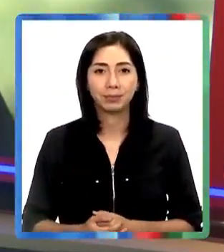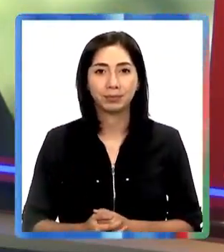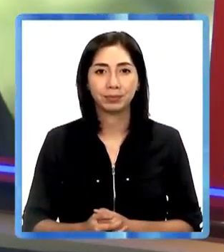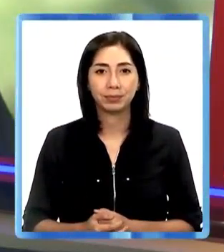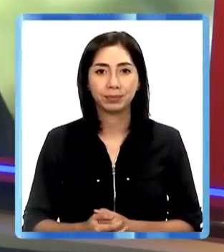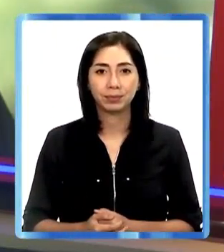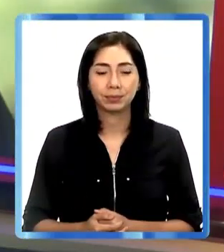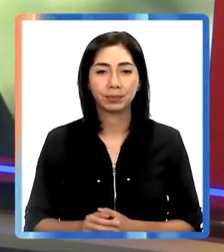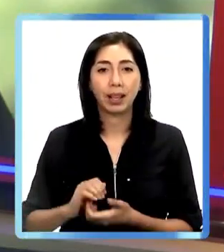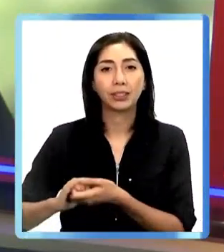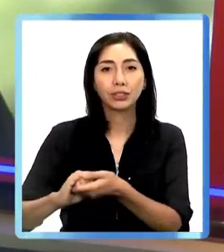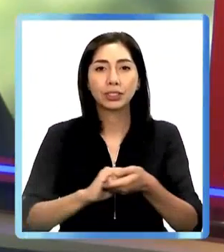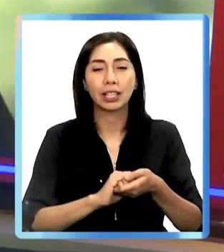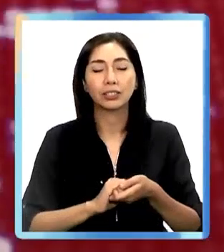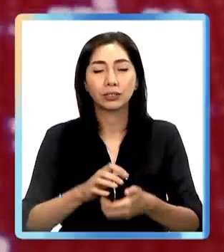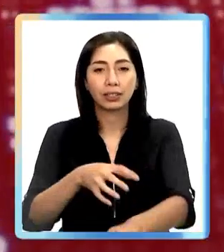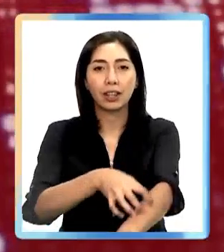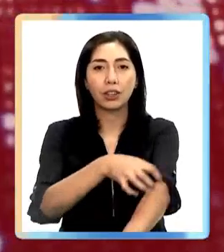semana.